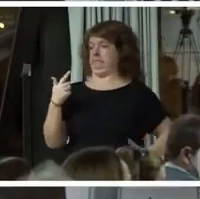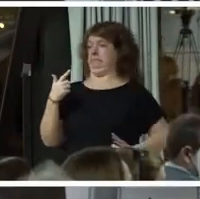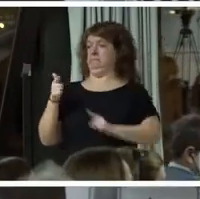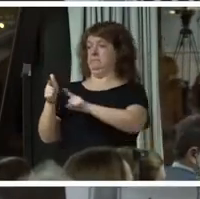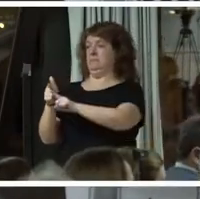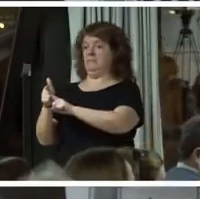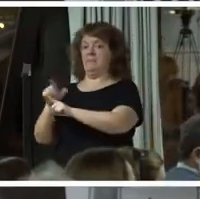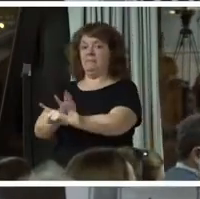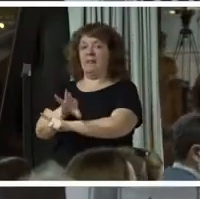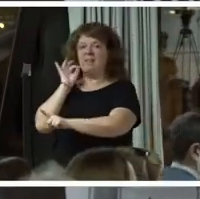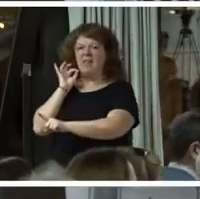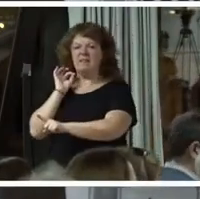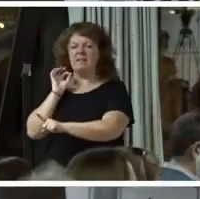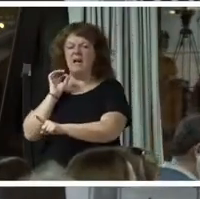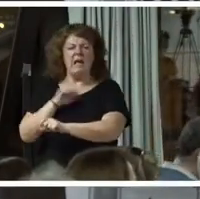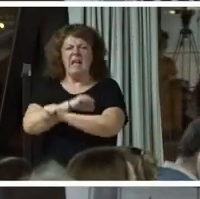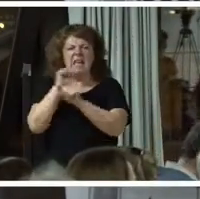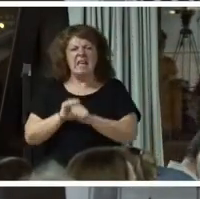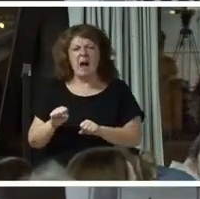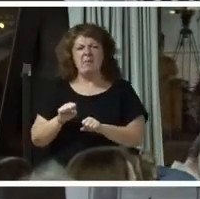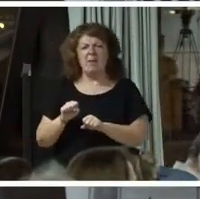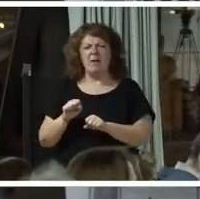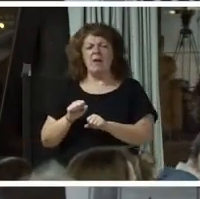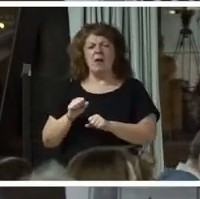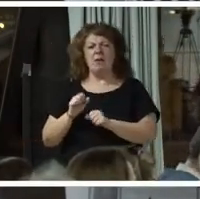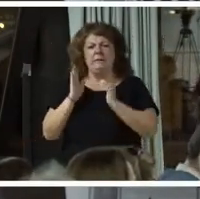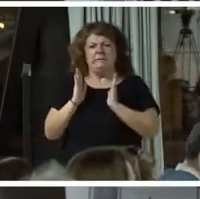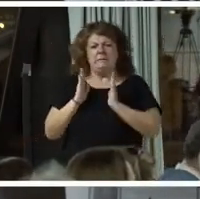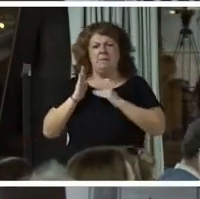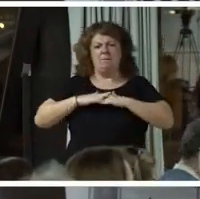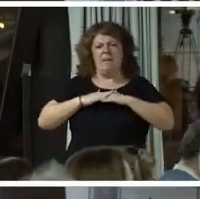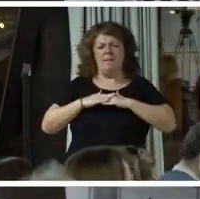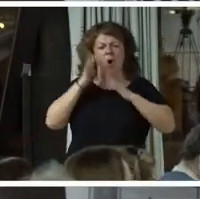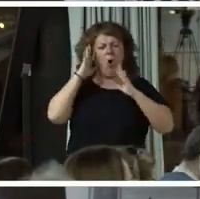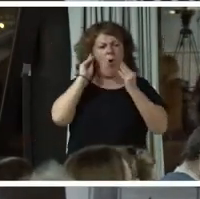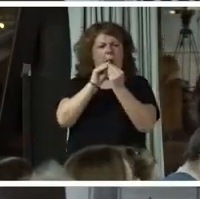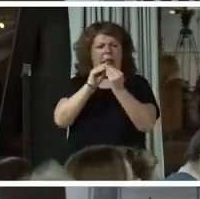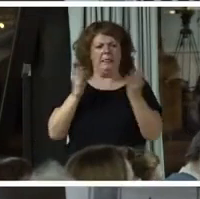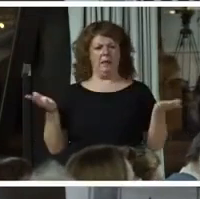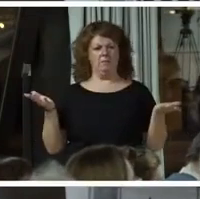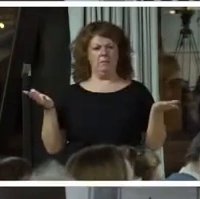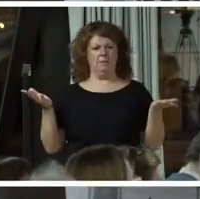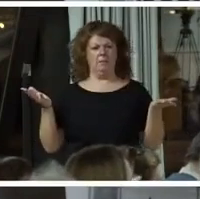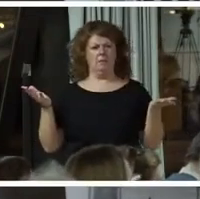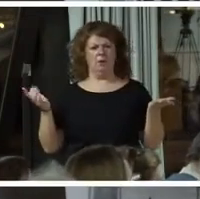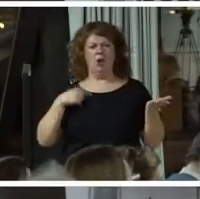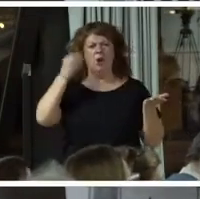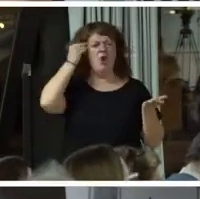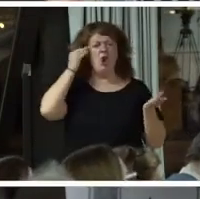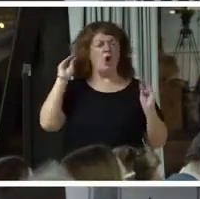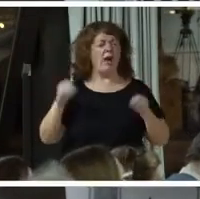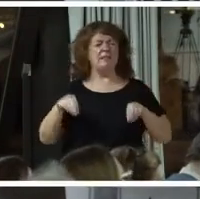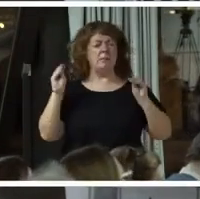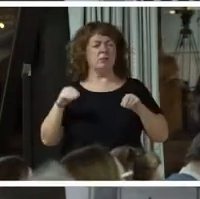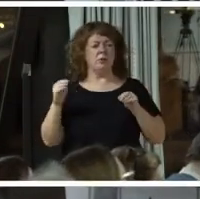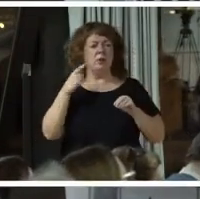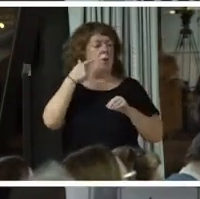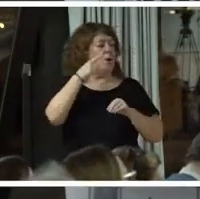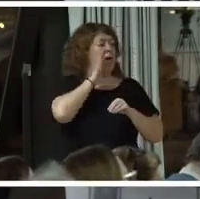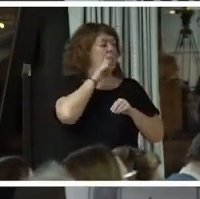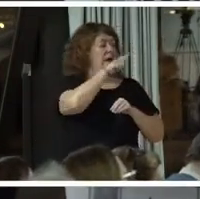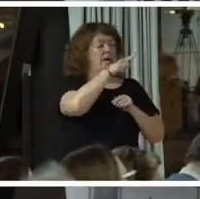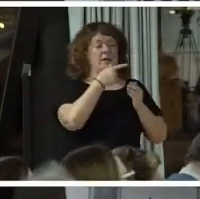delante una decisión seas incapaz de mantener una posición mínimamente coherente creo que no tiene ningún sentido como decía